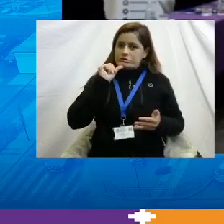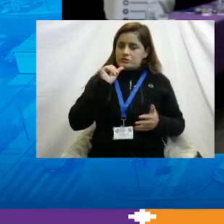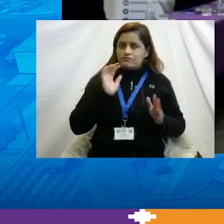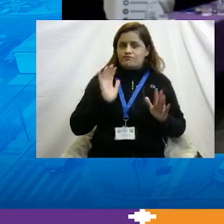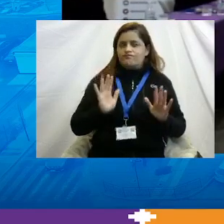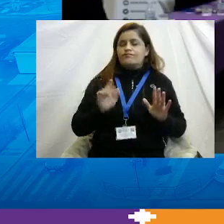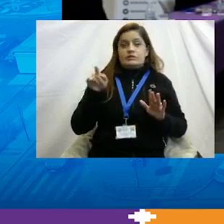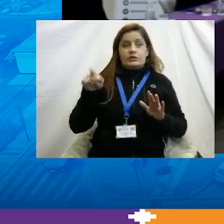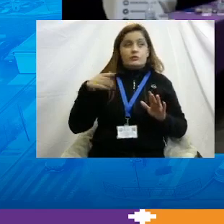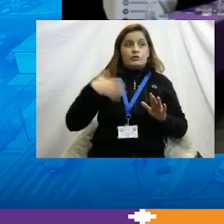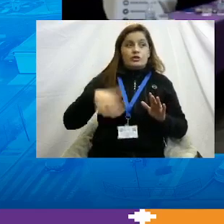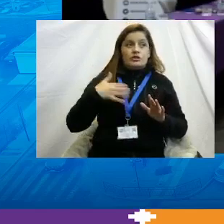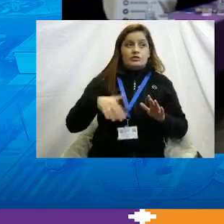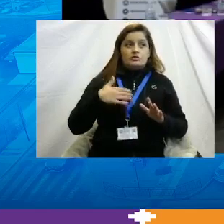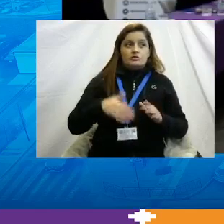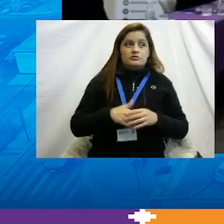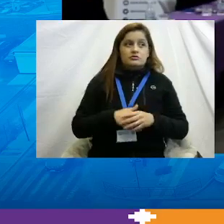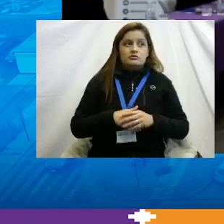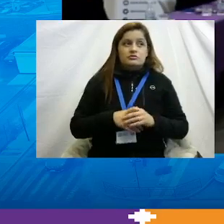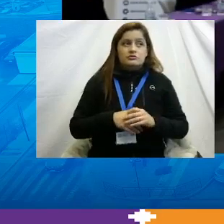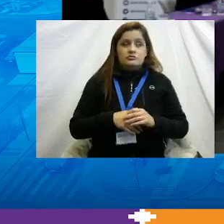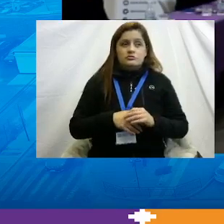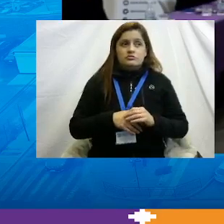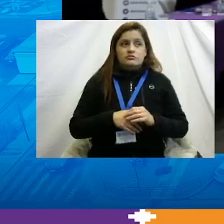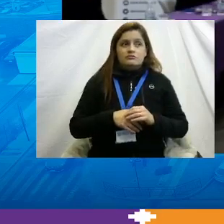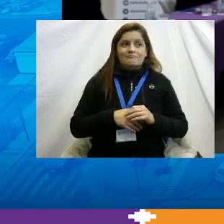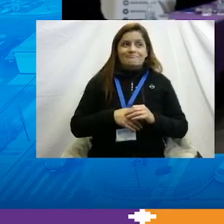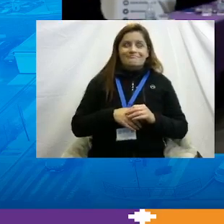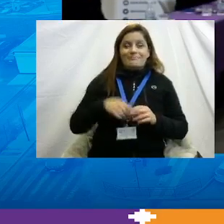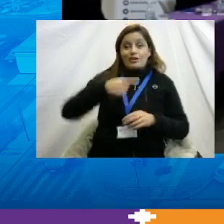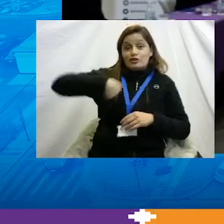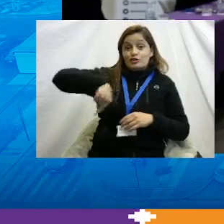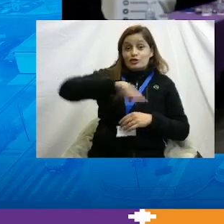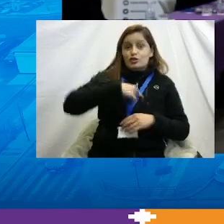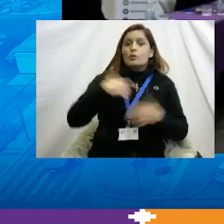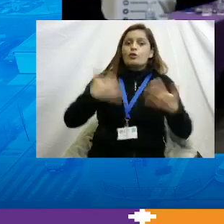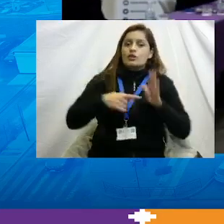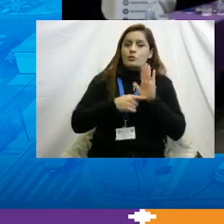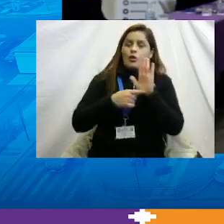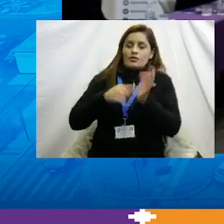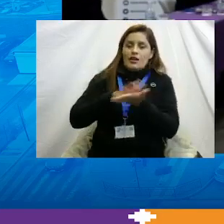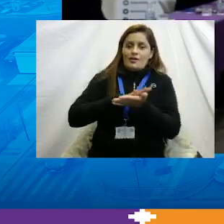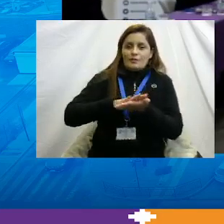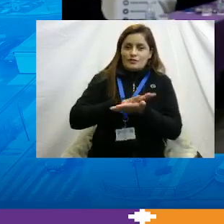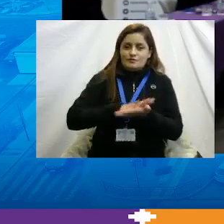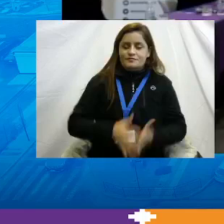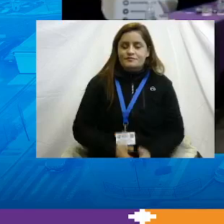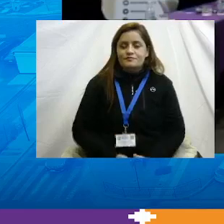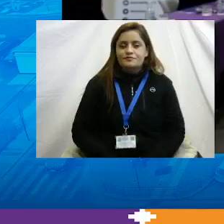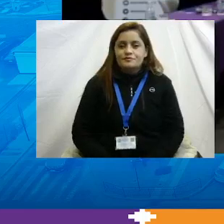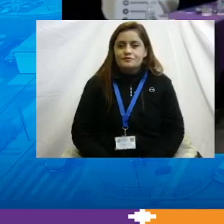un detalle no menor. Tenemos que dar el ejemplo en ese sentido. Eso.